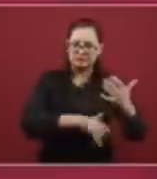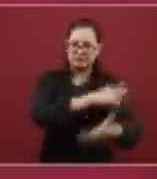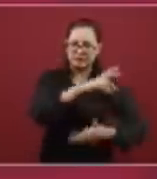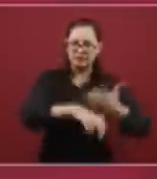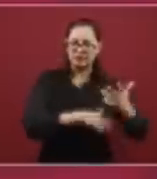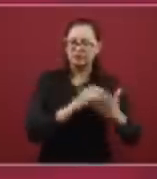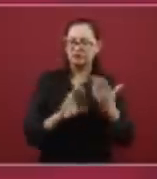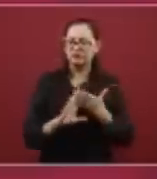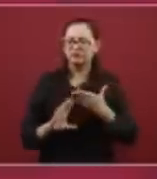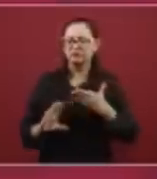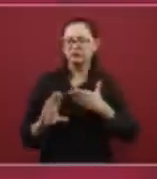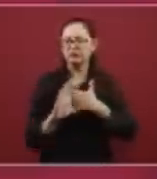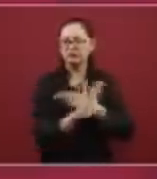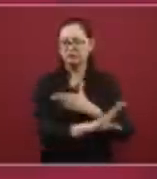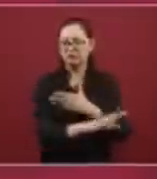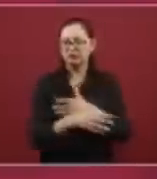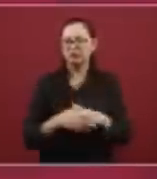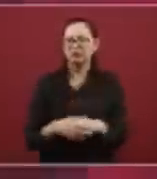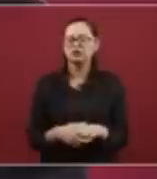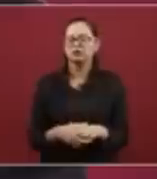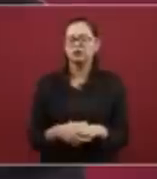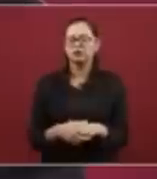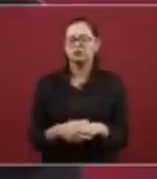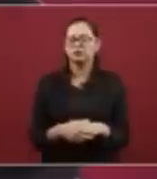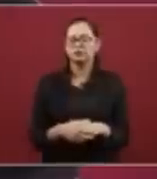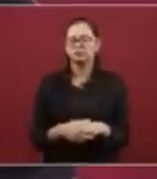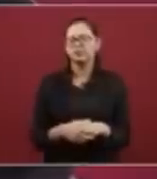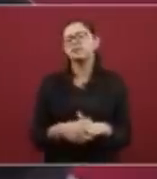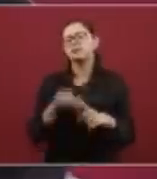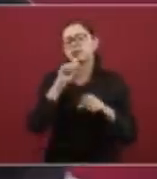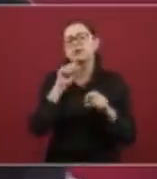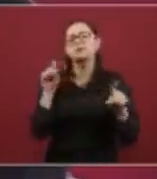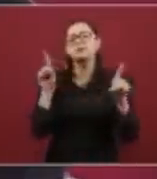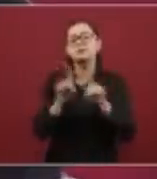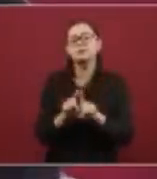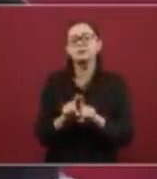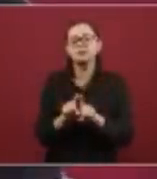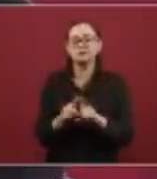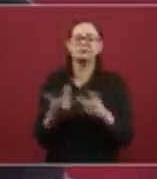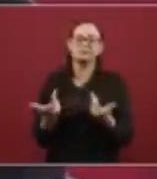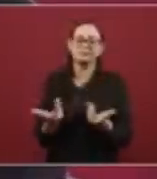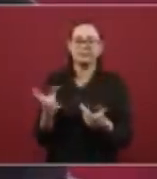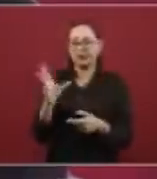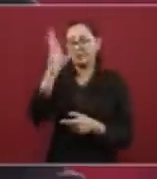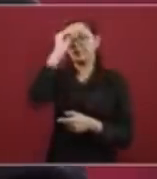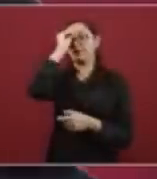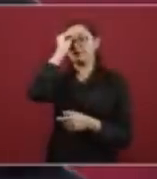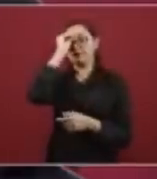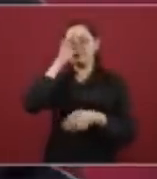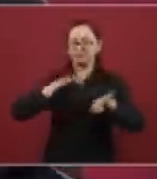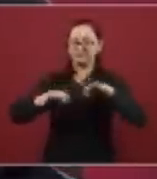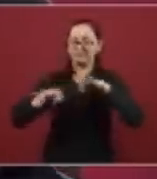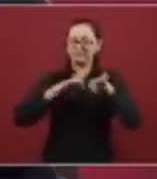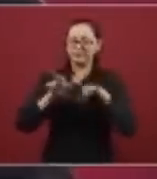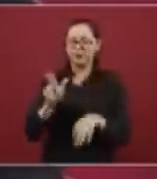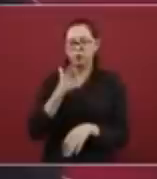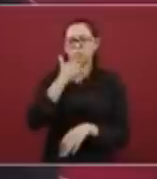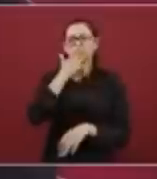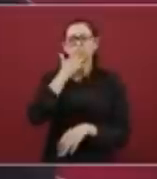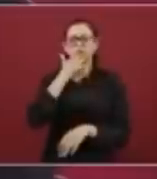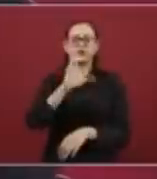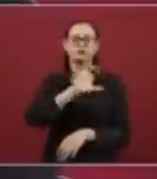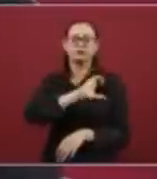para que se le tome cariño al trabajo, que es